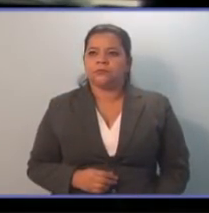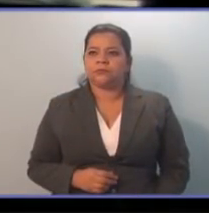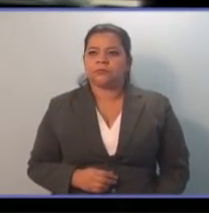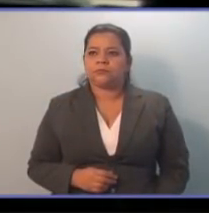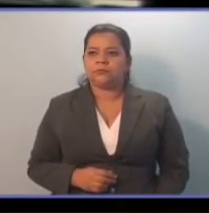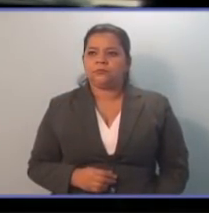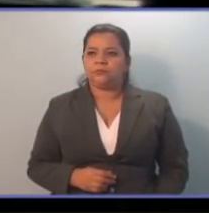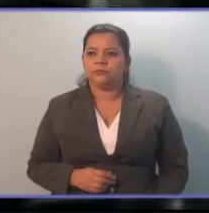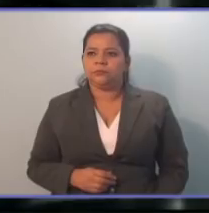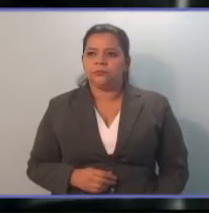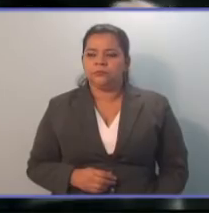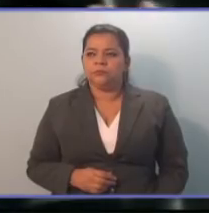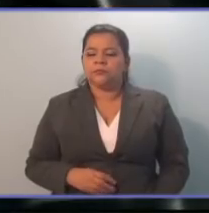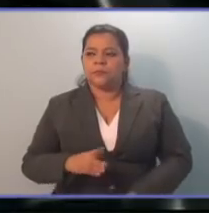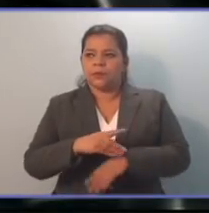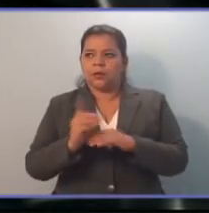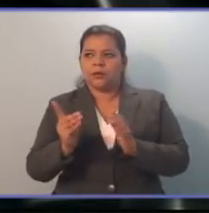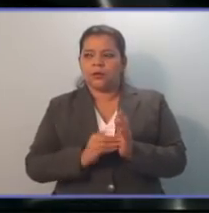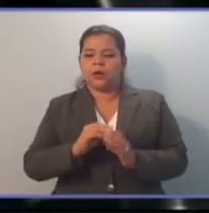Diputado Handal.